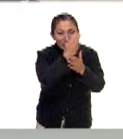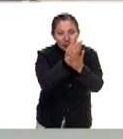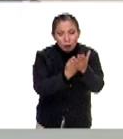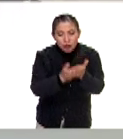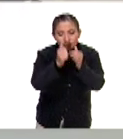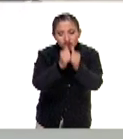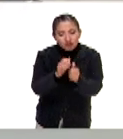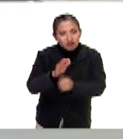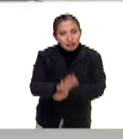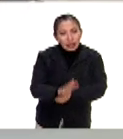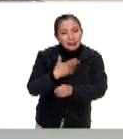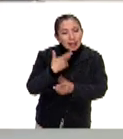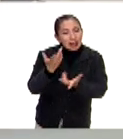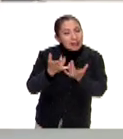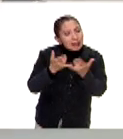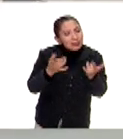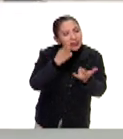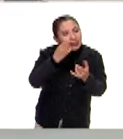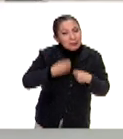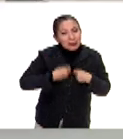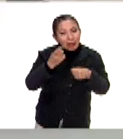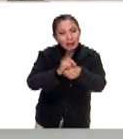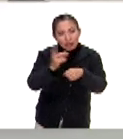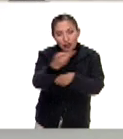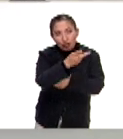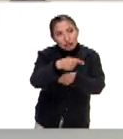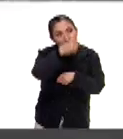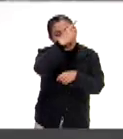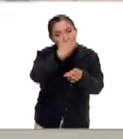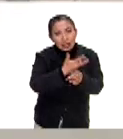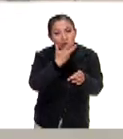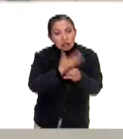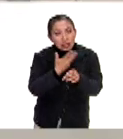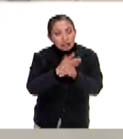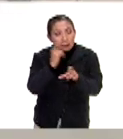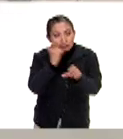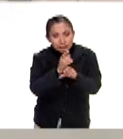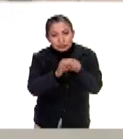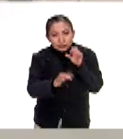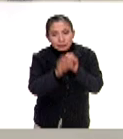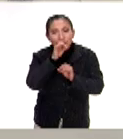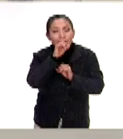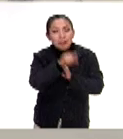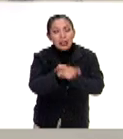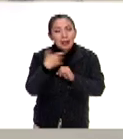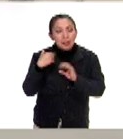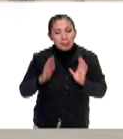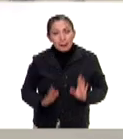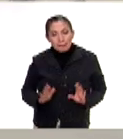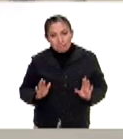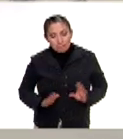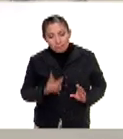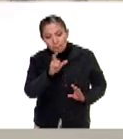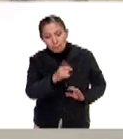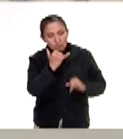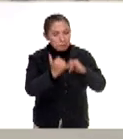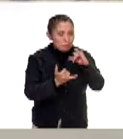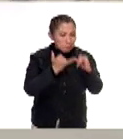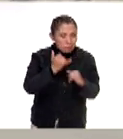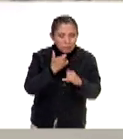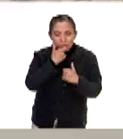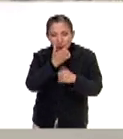dibujos. Entonces se cuenta un poco la vida cotidiana de ellos allá, descubrimos también pues el carácter